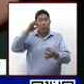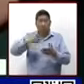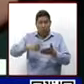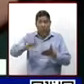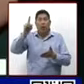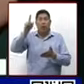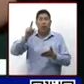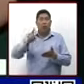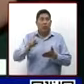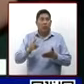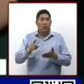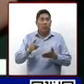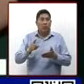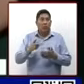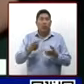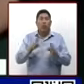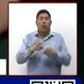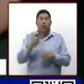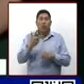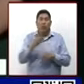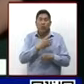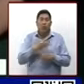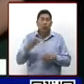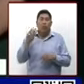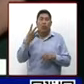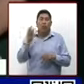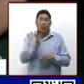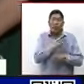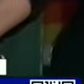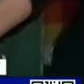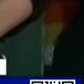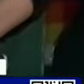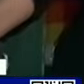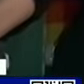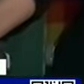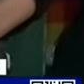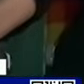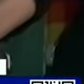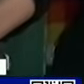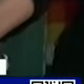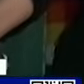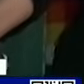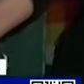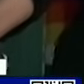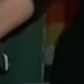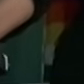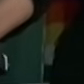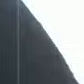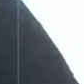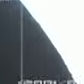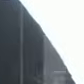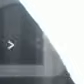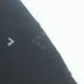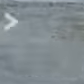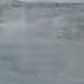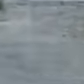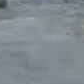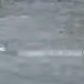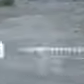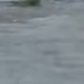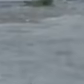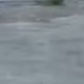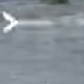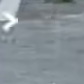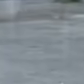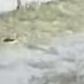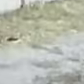válida es la del 3, 4 y 5 de mayo, que se va a llevar a cabo en el Alto.